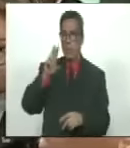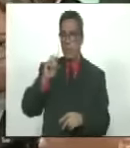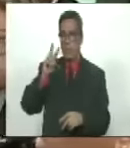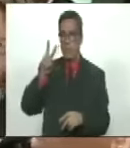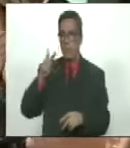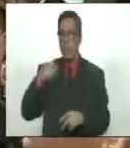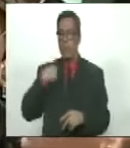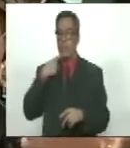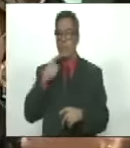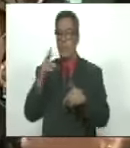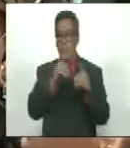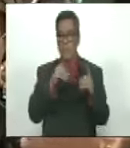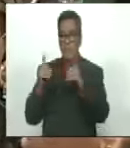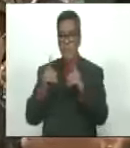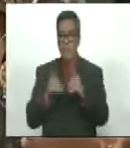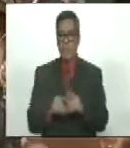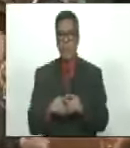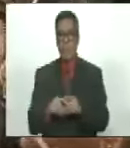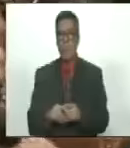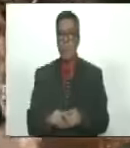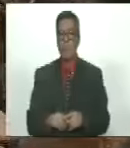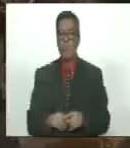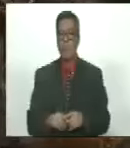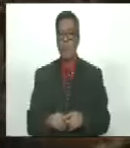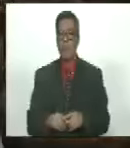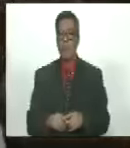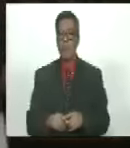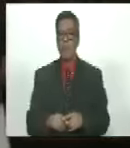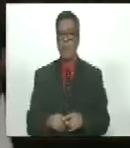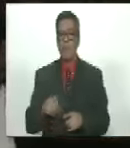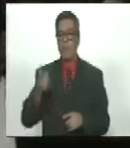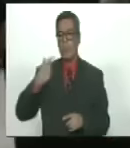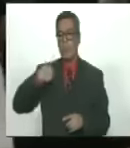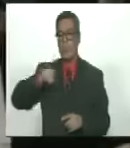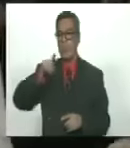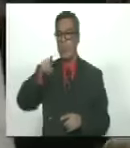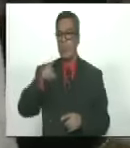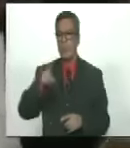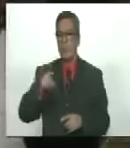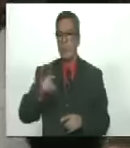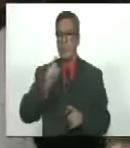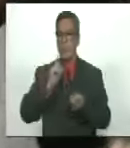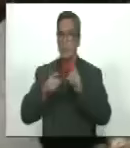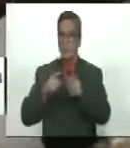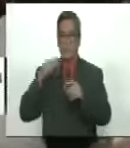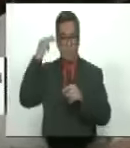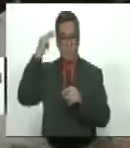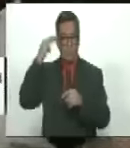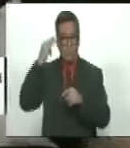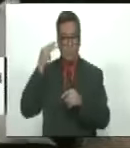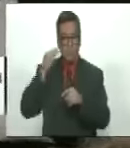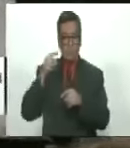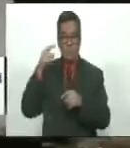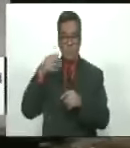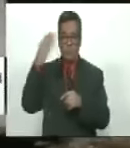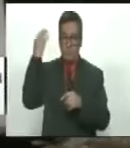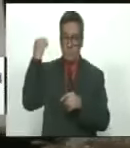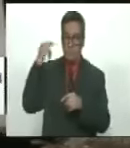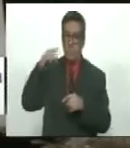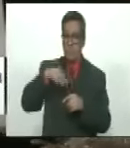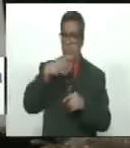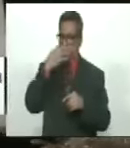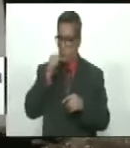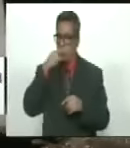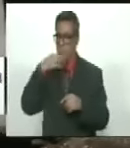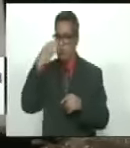ahí dimos el debate, pues constatamos que existe todavía resabios de esas mentalidades coloniales, y lo